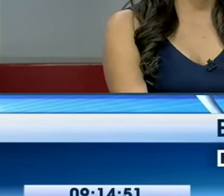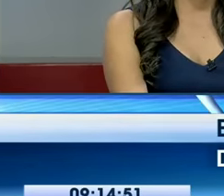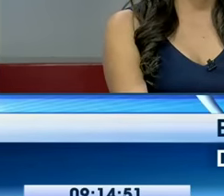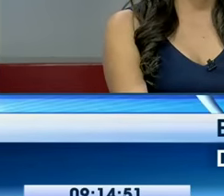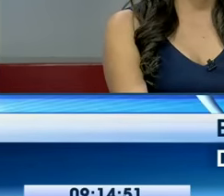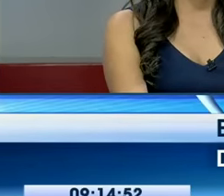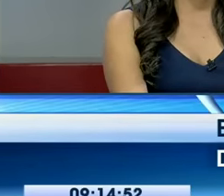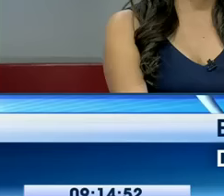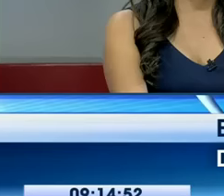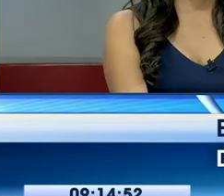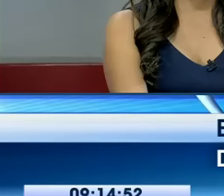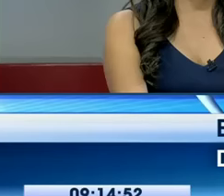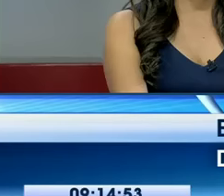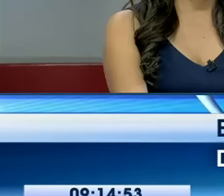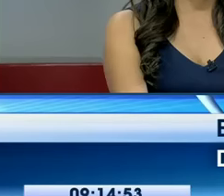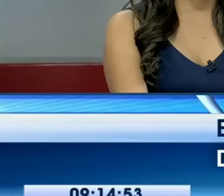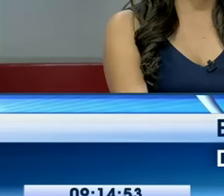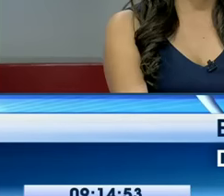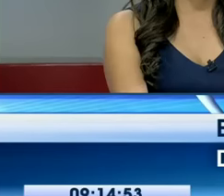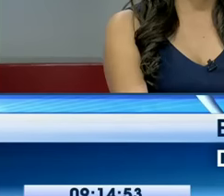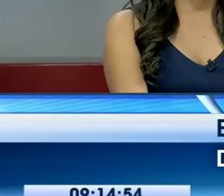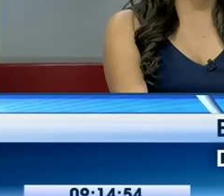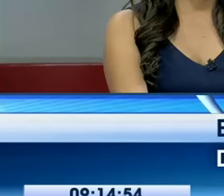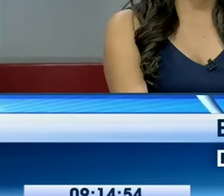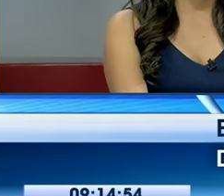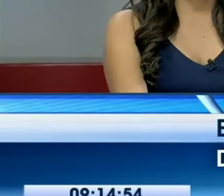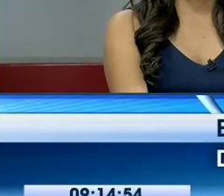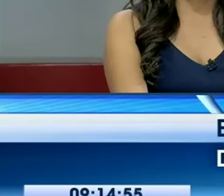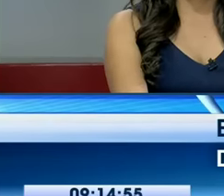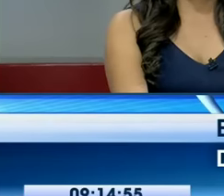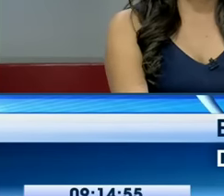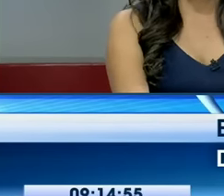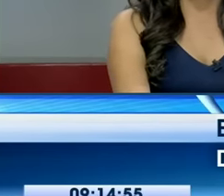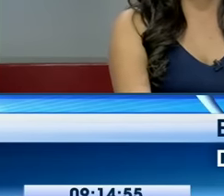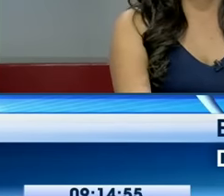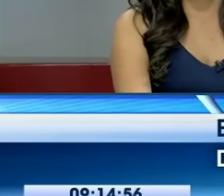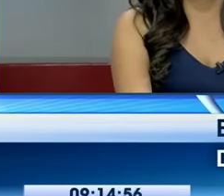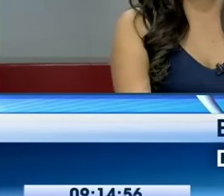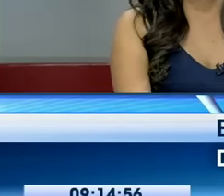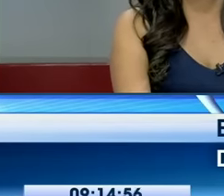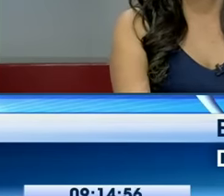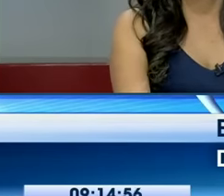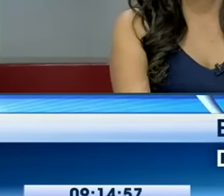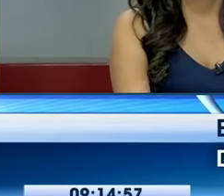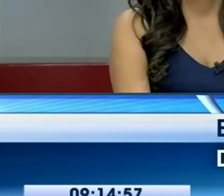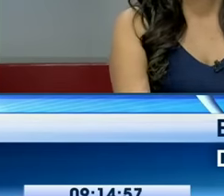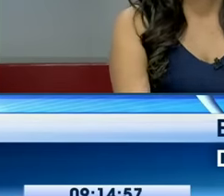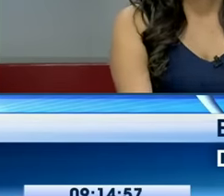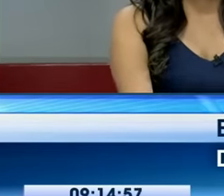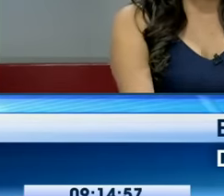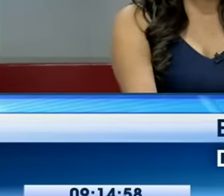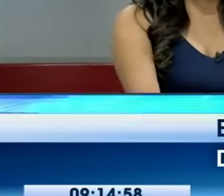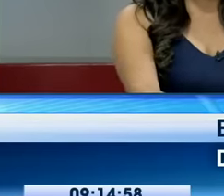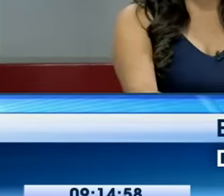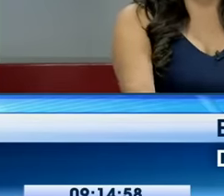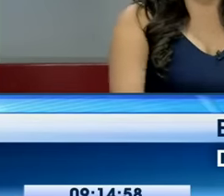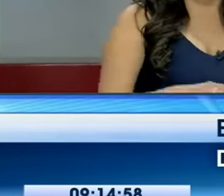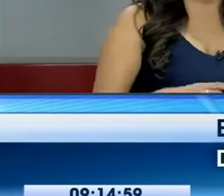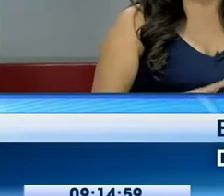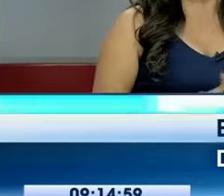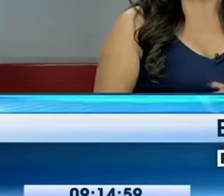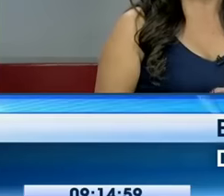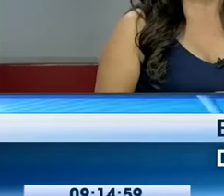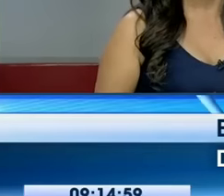le significa un gasto más de $5, entre producto y correcto, producto. Correcto, es verdad, es verdad. ¿Verdad? Entonces, amigos